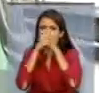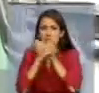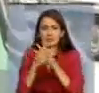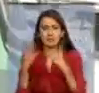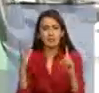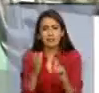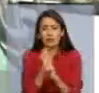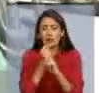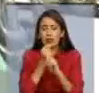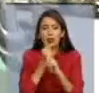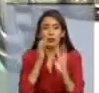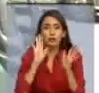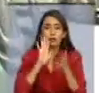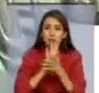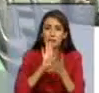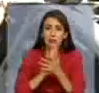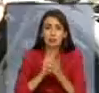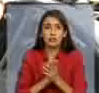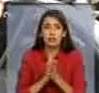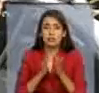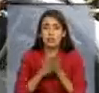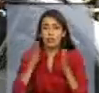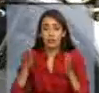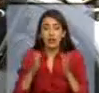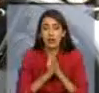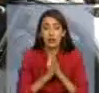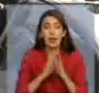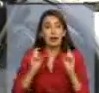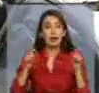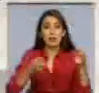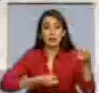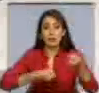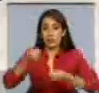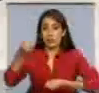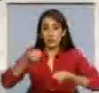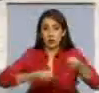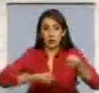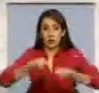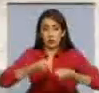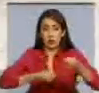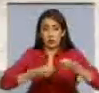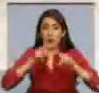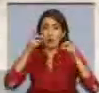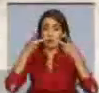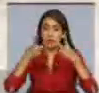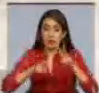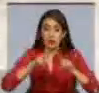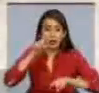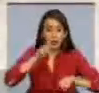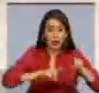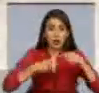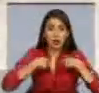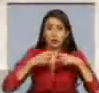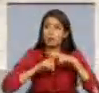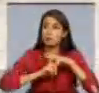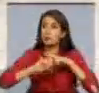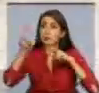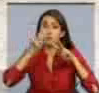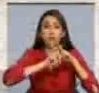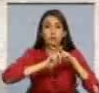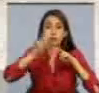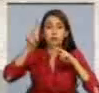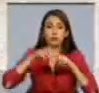Desde el lado de los choferes y sus familiares también se vive otro drama. La situación es delicada para quienes se dan a la fuga por no afrontar